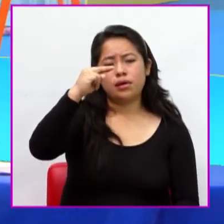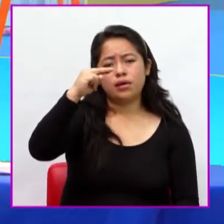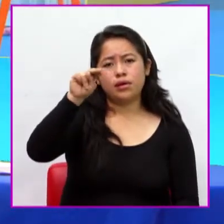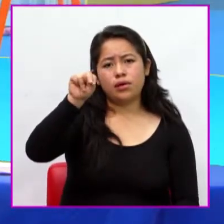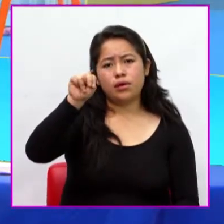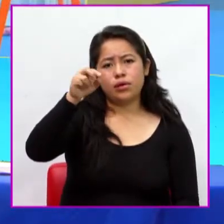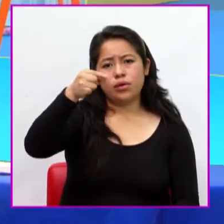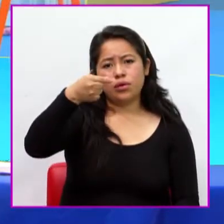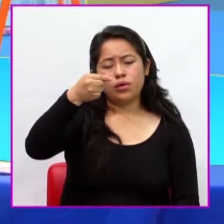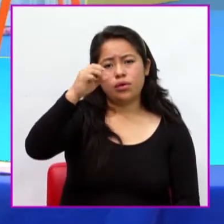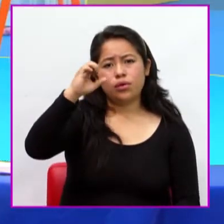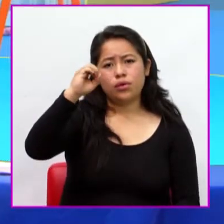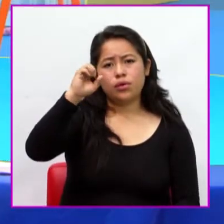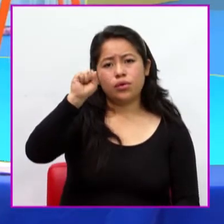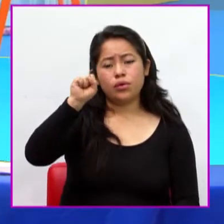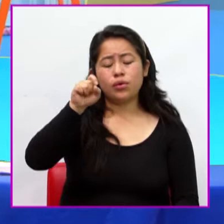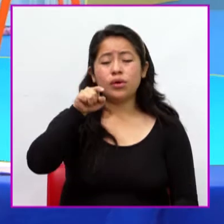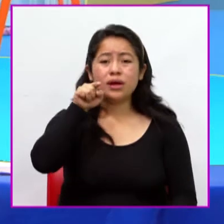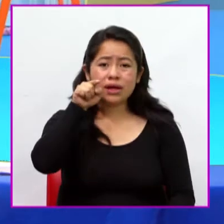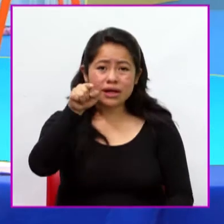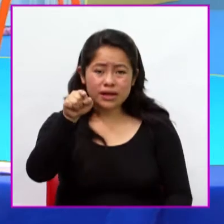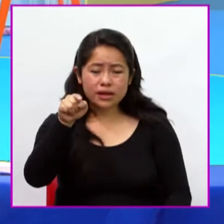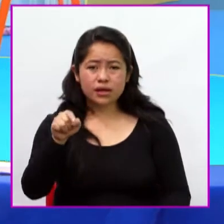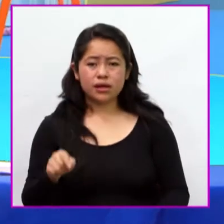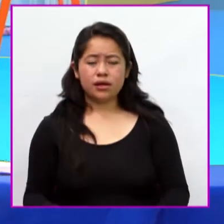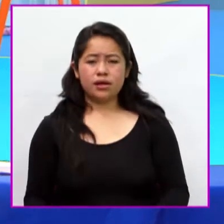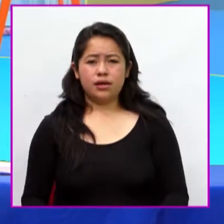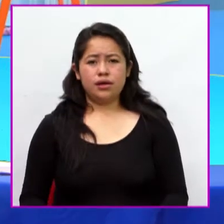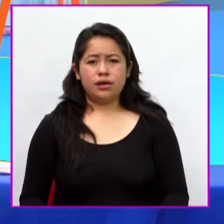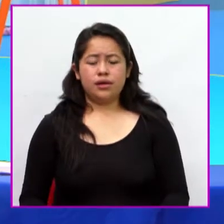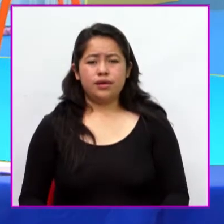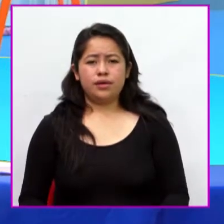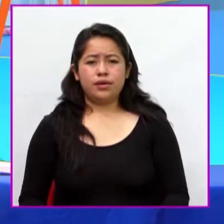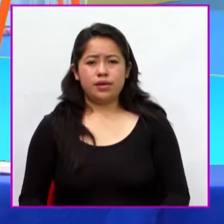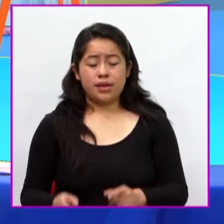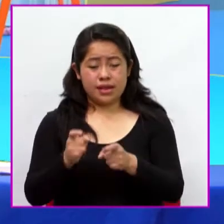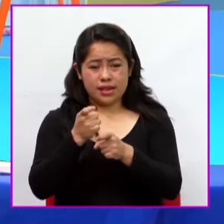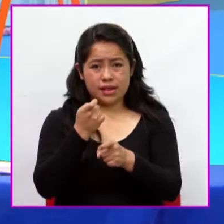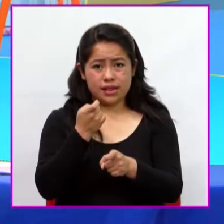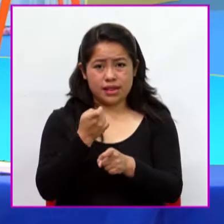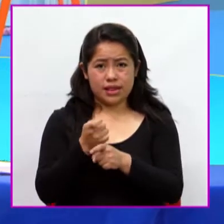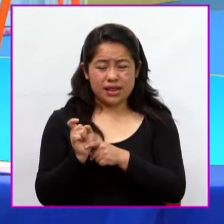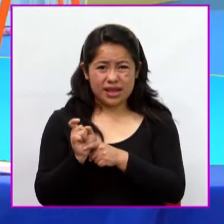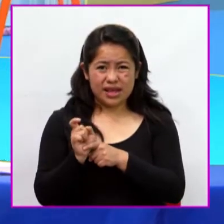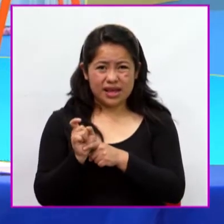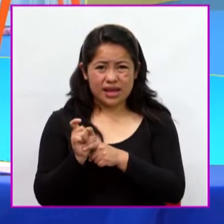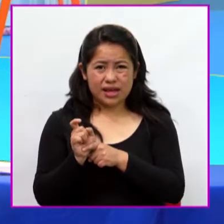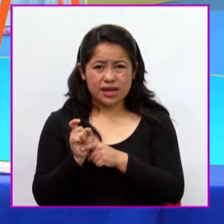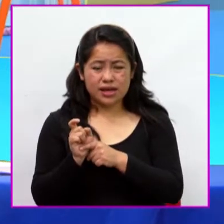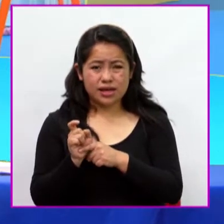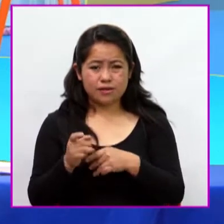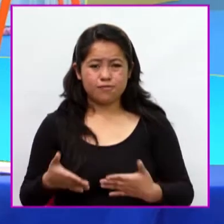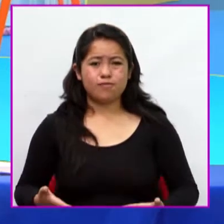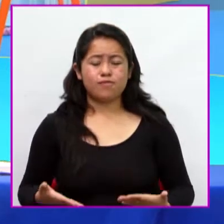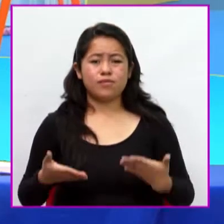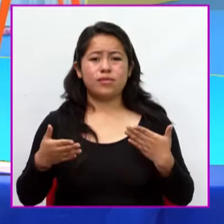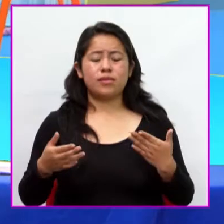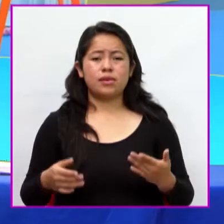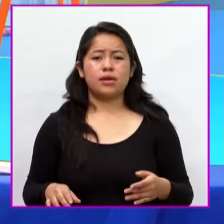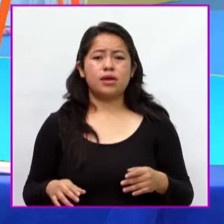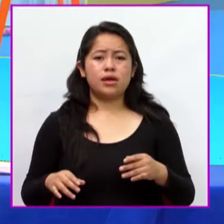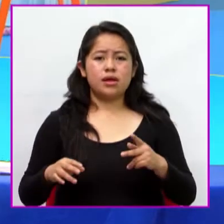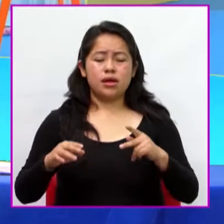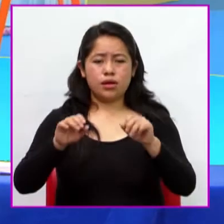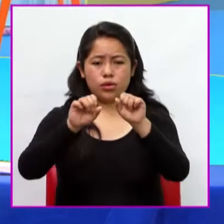infecciosos pueden afectar tanto a la parte superior del aparato respiratorio,